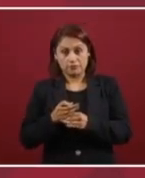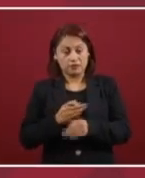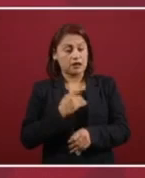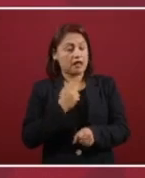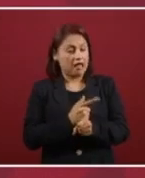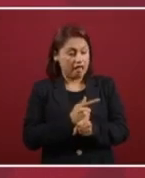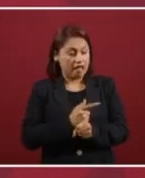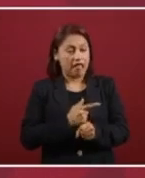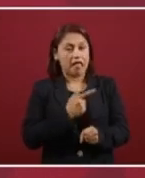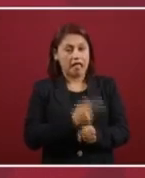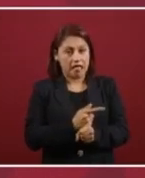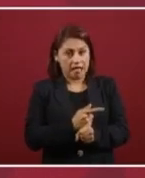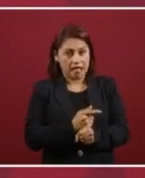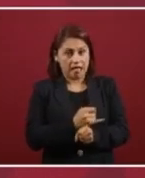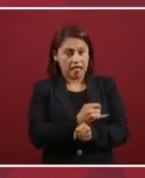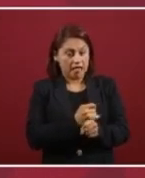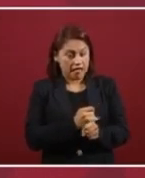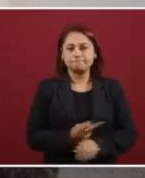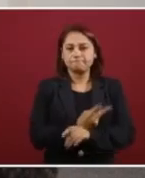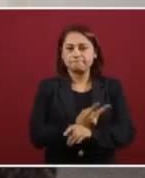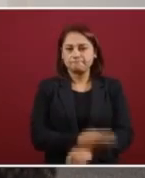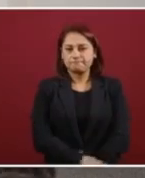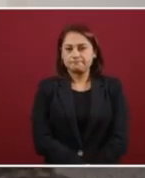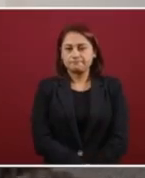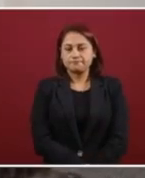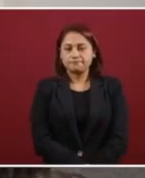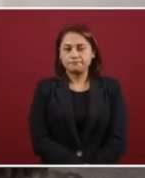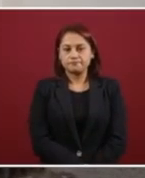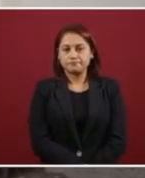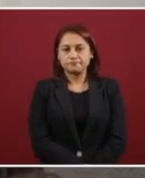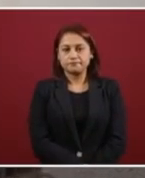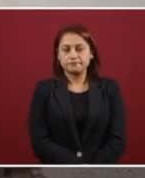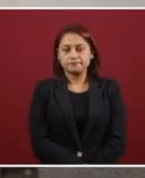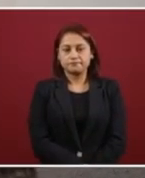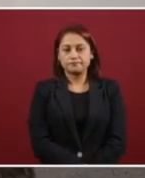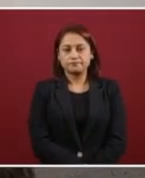promover denuncias. Sin embargo,